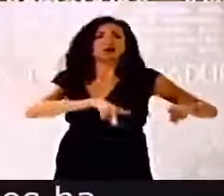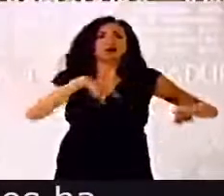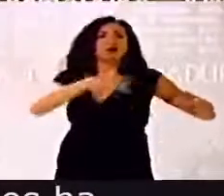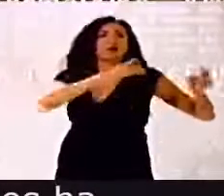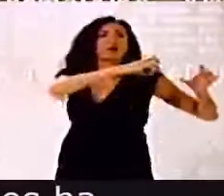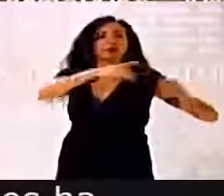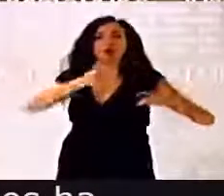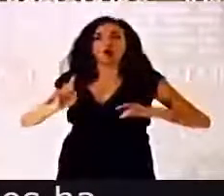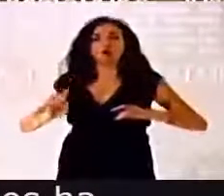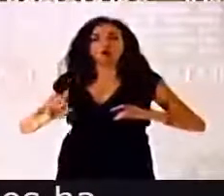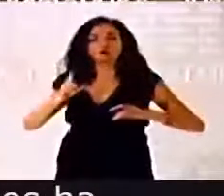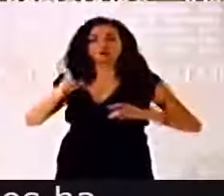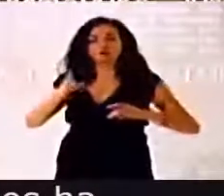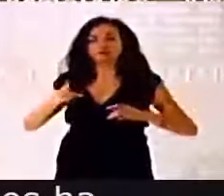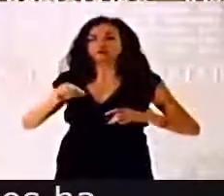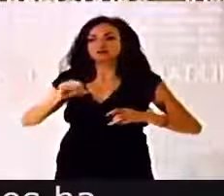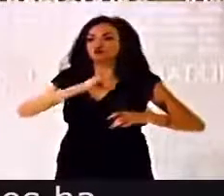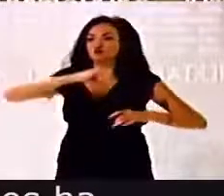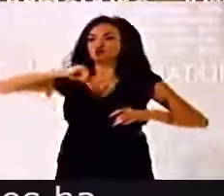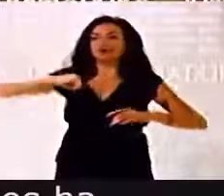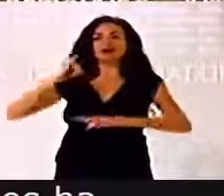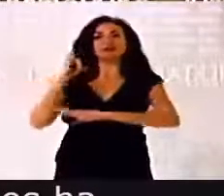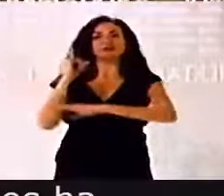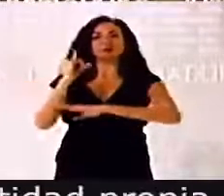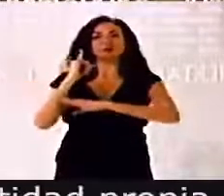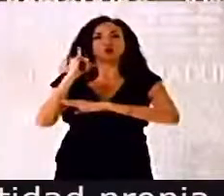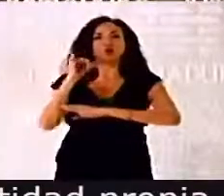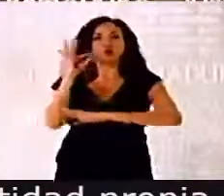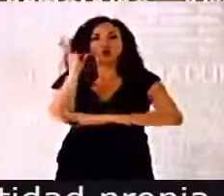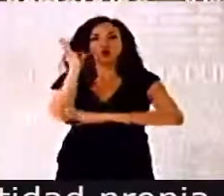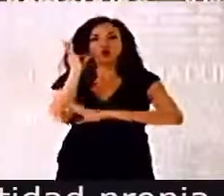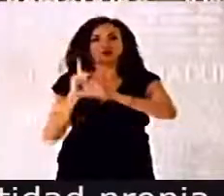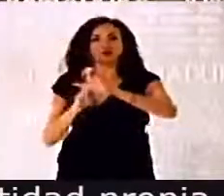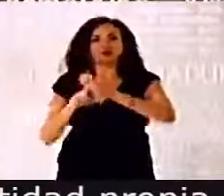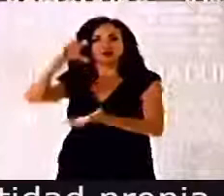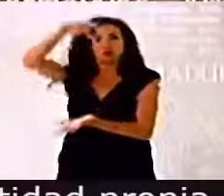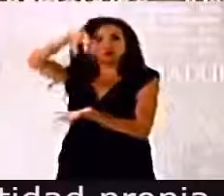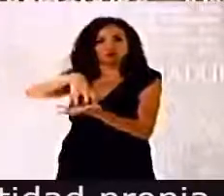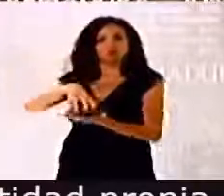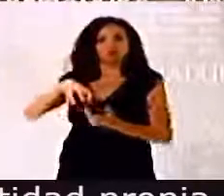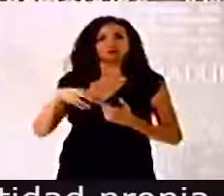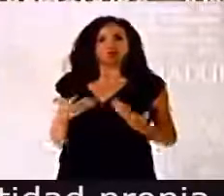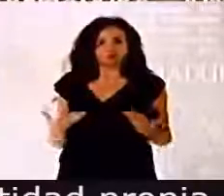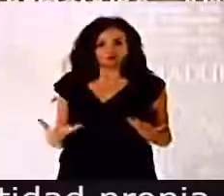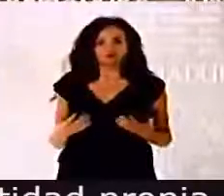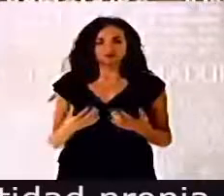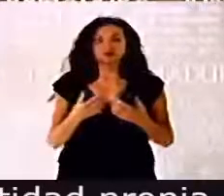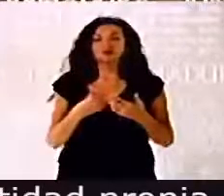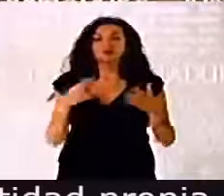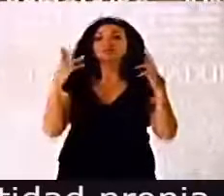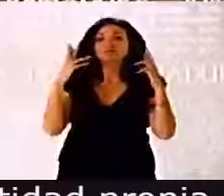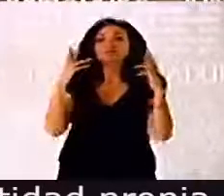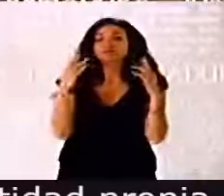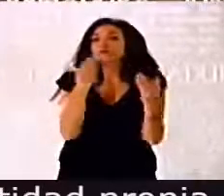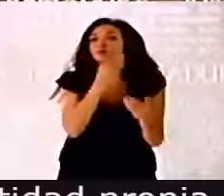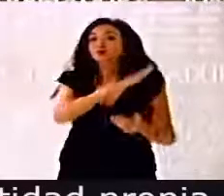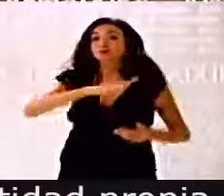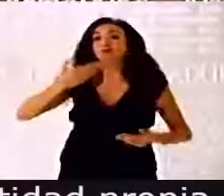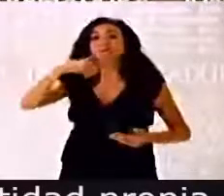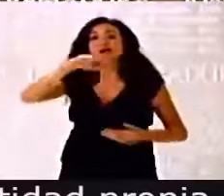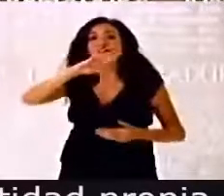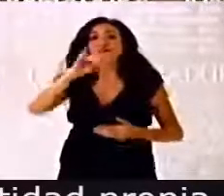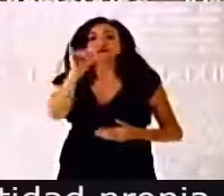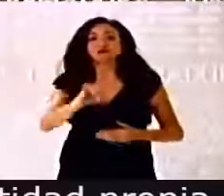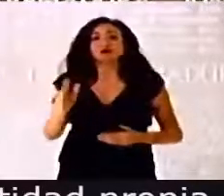que tiene entidad propia como es el Instituto de la Mujer de Extremadura. Desearle lo mejor a Beatriz Muñoz, mi reconocimiento y